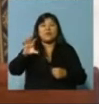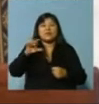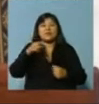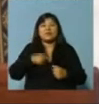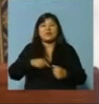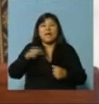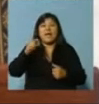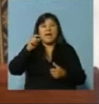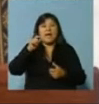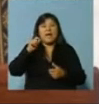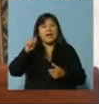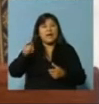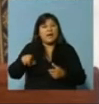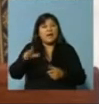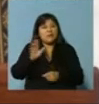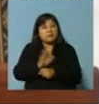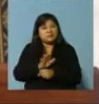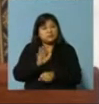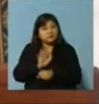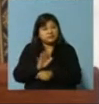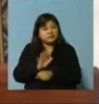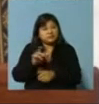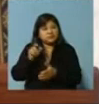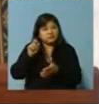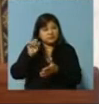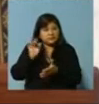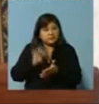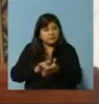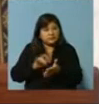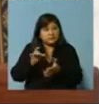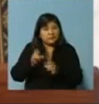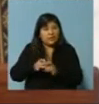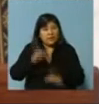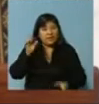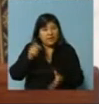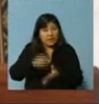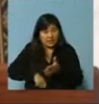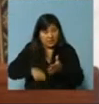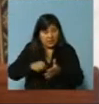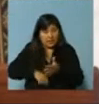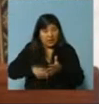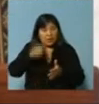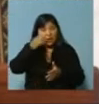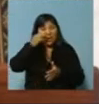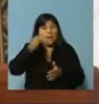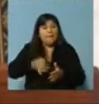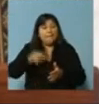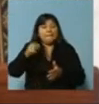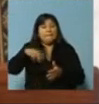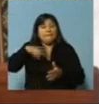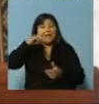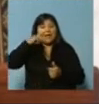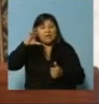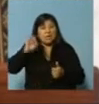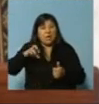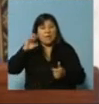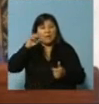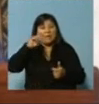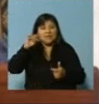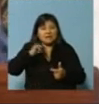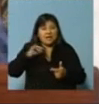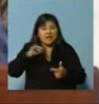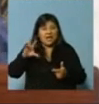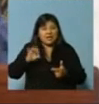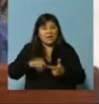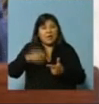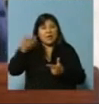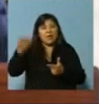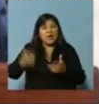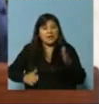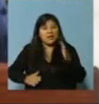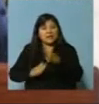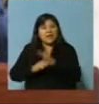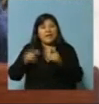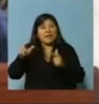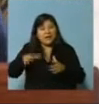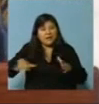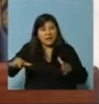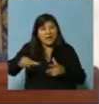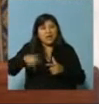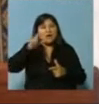escribano Mario Pizarro, a la comitiva, comunero René Mamani, a todos los que